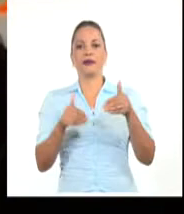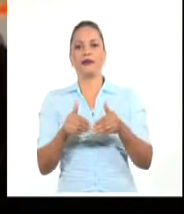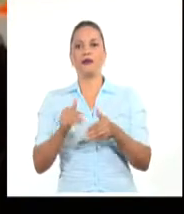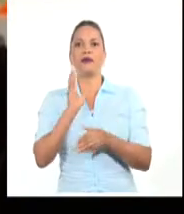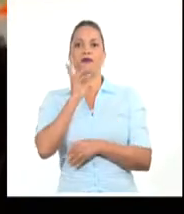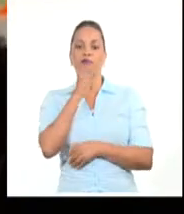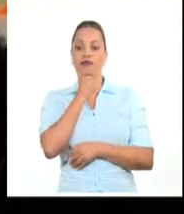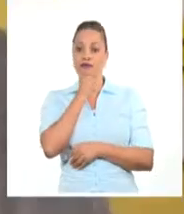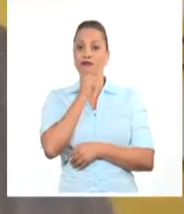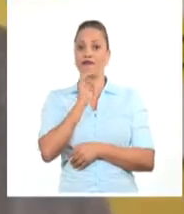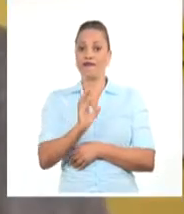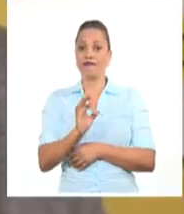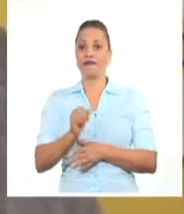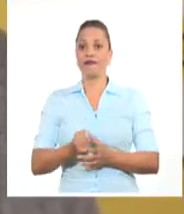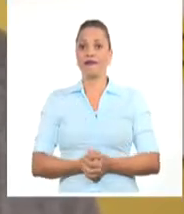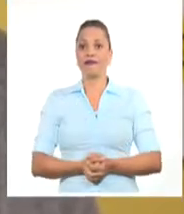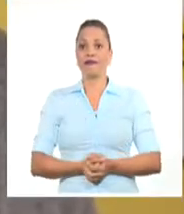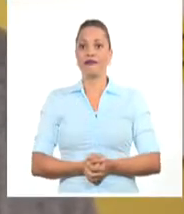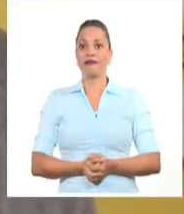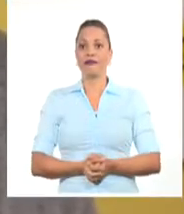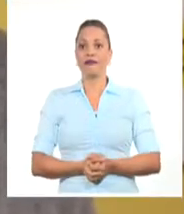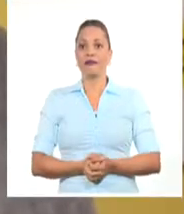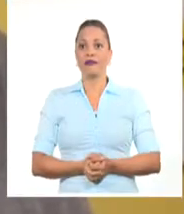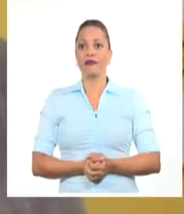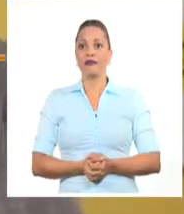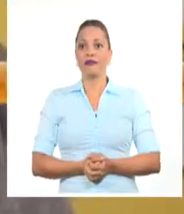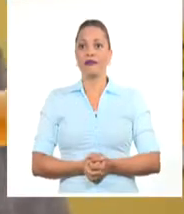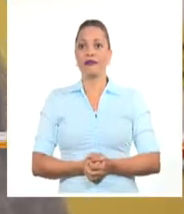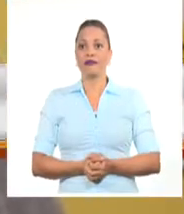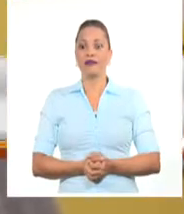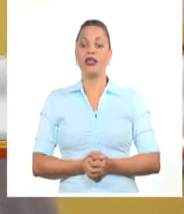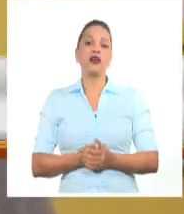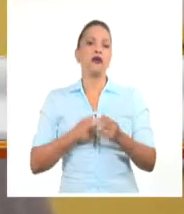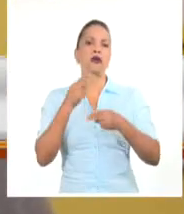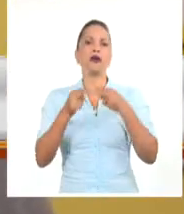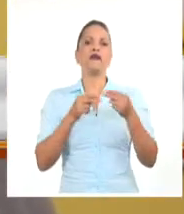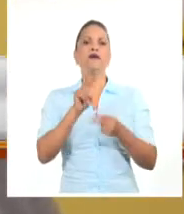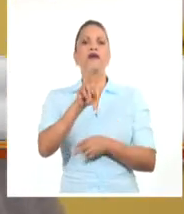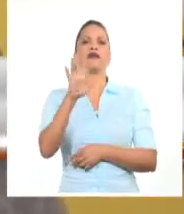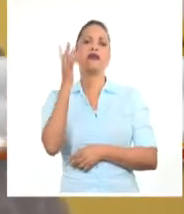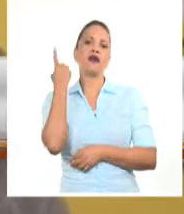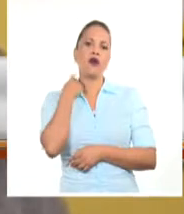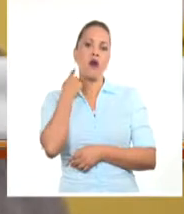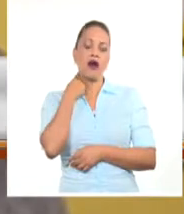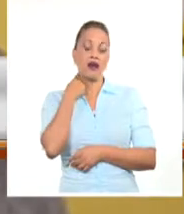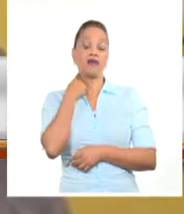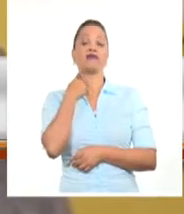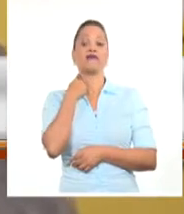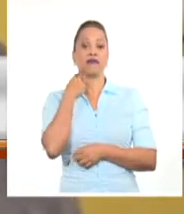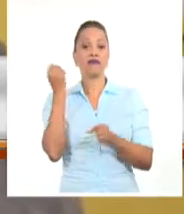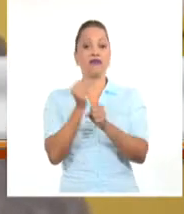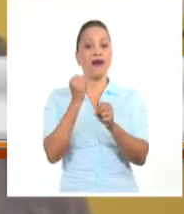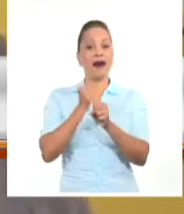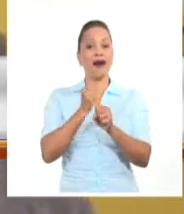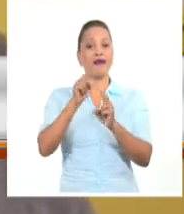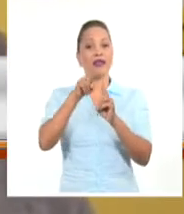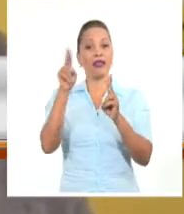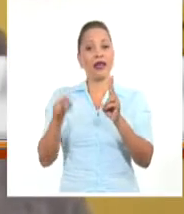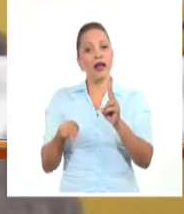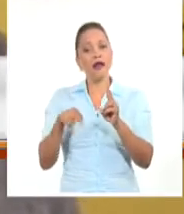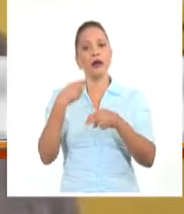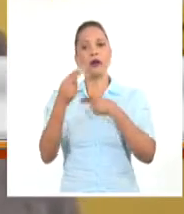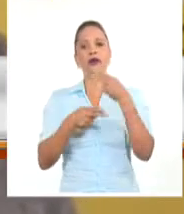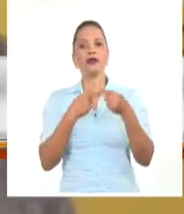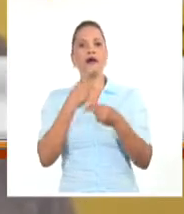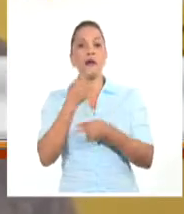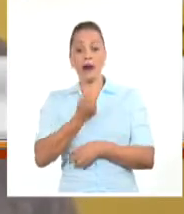Juan Ramón Jiménez. Esto es un espectáculo que está hace 25 años en nuestro repertorio, un espectáculo que hicimos para